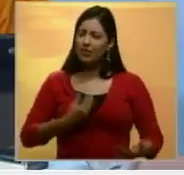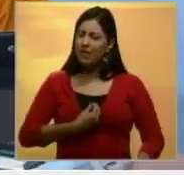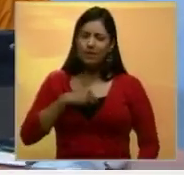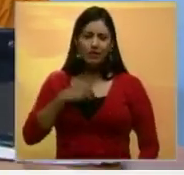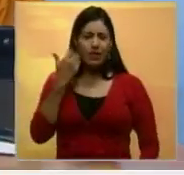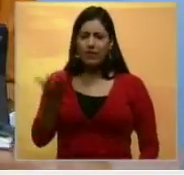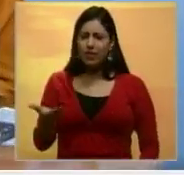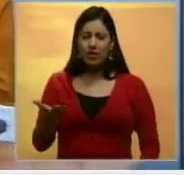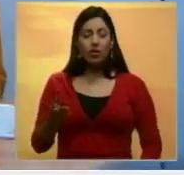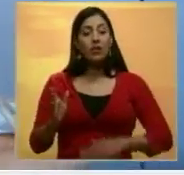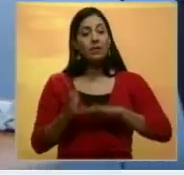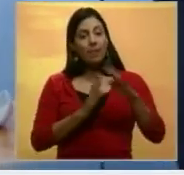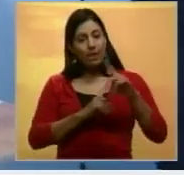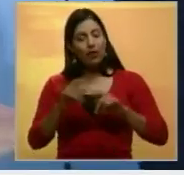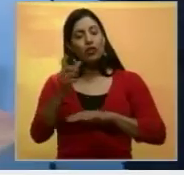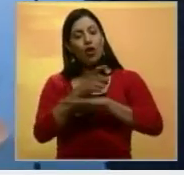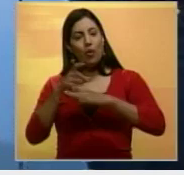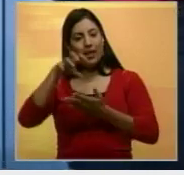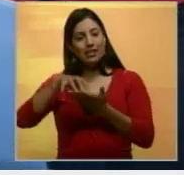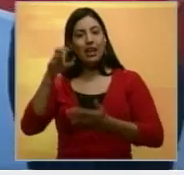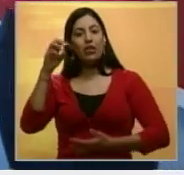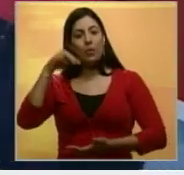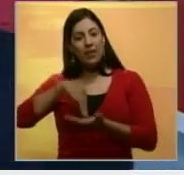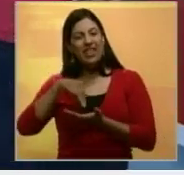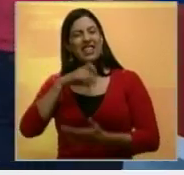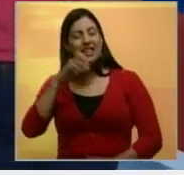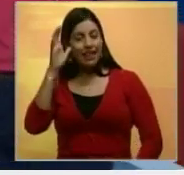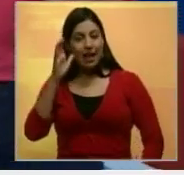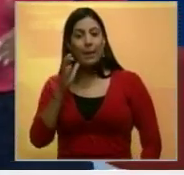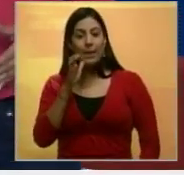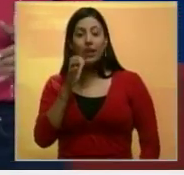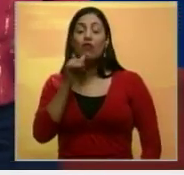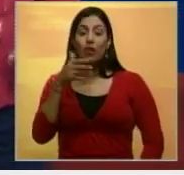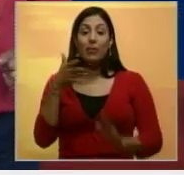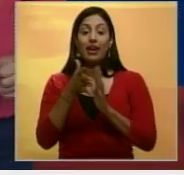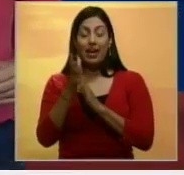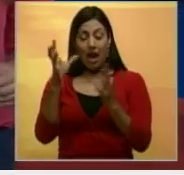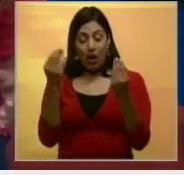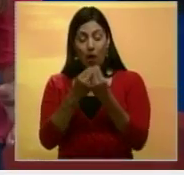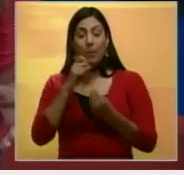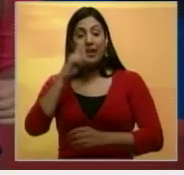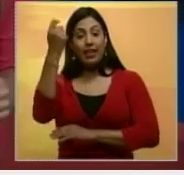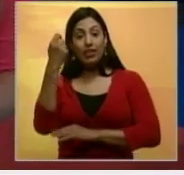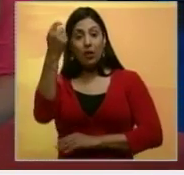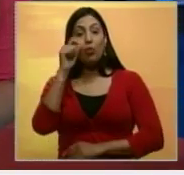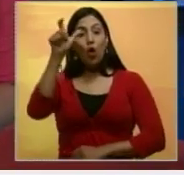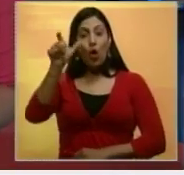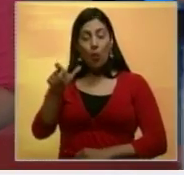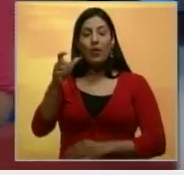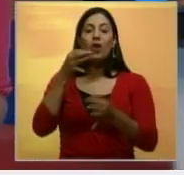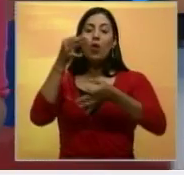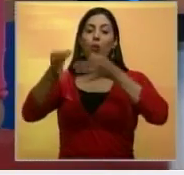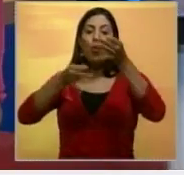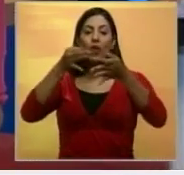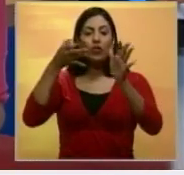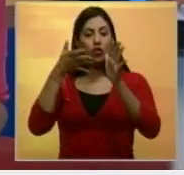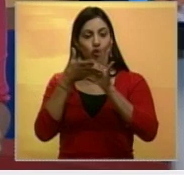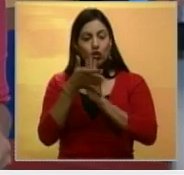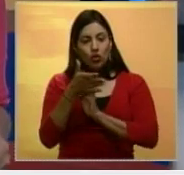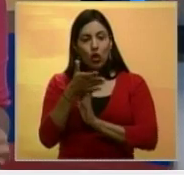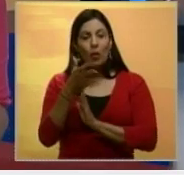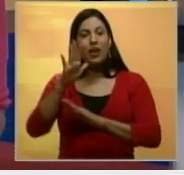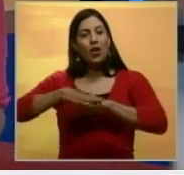las declaraciones del gobernador del estado Miranda, Enrique Capriles Radonsky, quien acompañado del diputado José Guerra ofrece declaraciones sobre